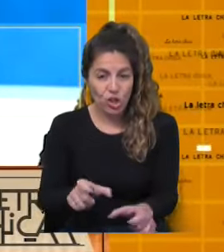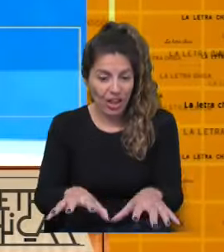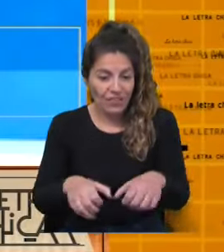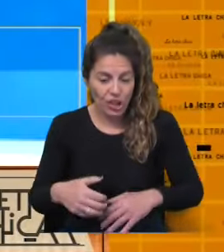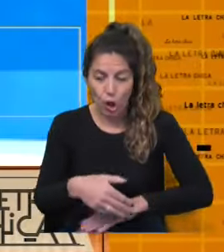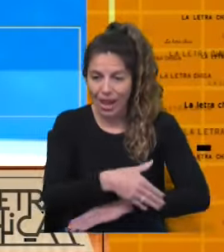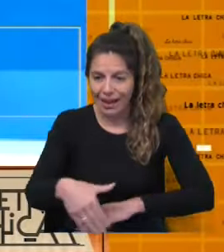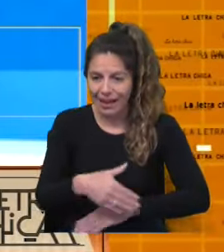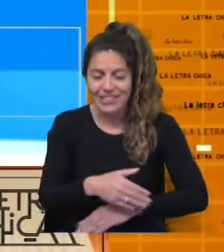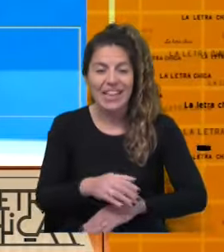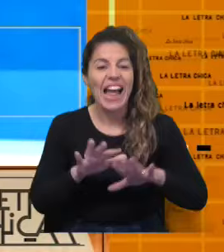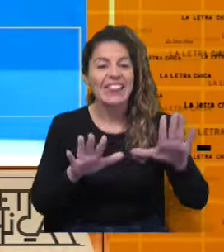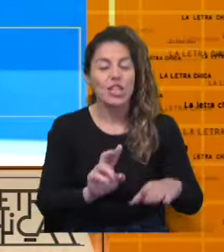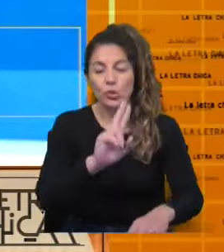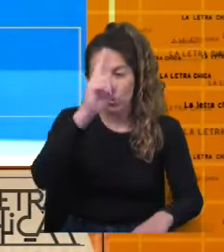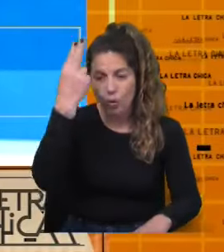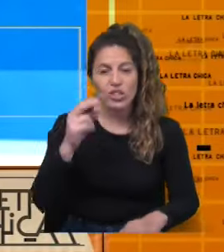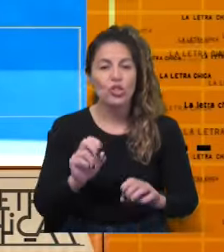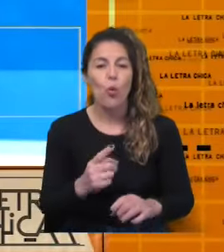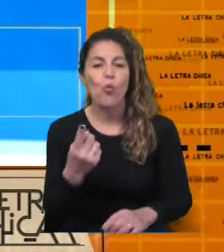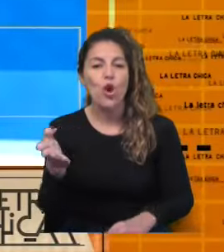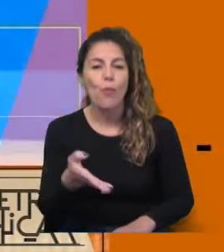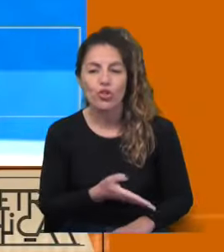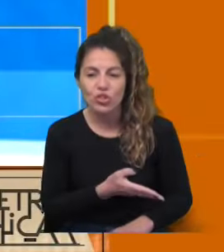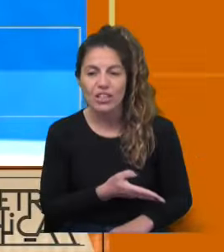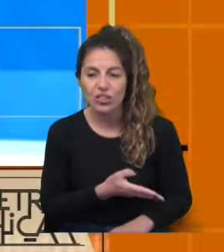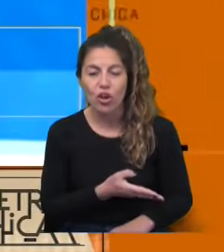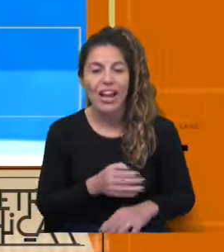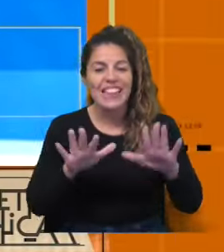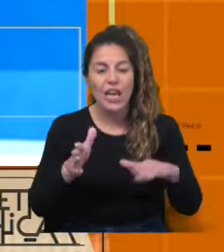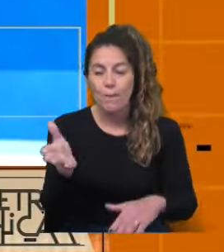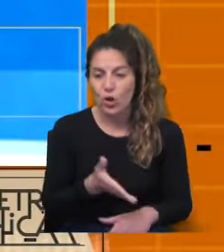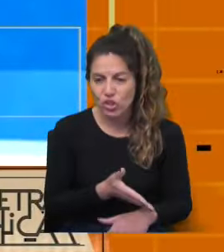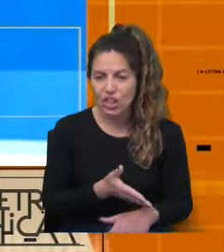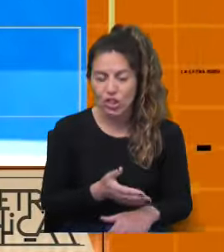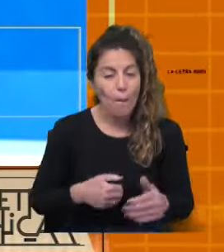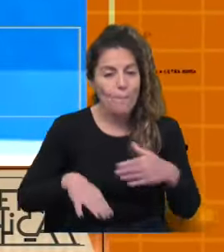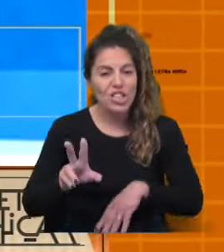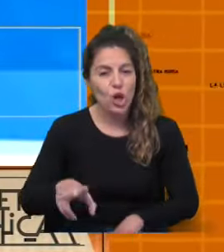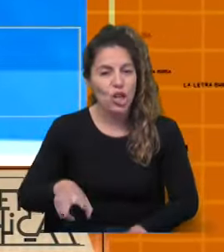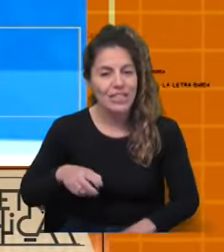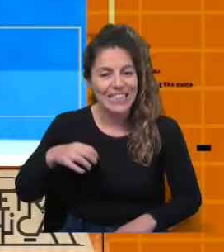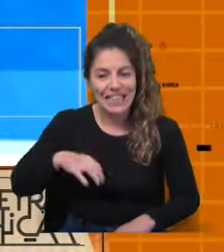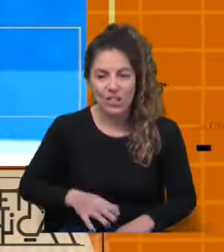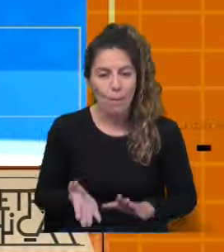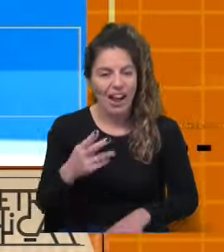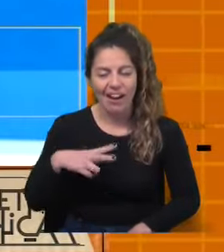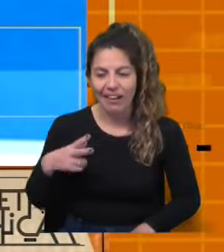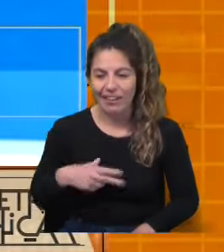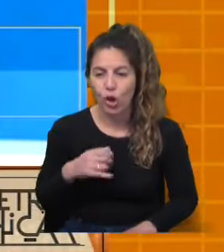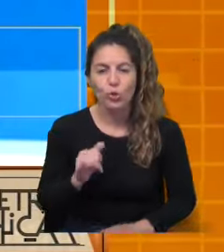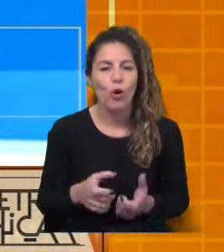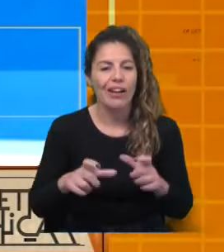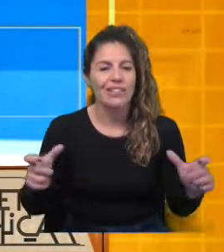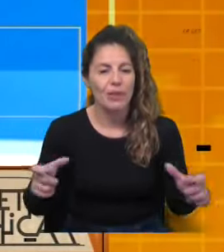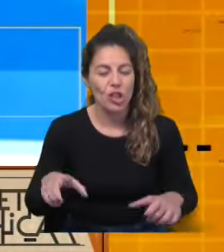la calle. Cada 10 uruguayos, solo un 1%, es decir, el 10% de mayores ingresos, más rico, tuvo